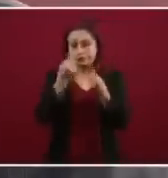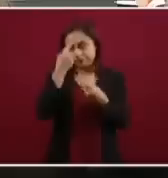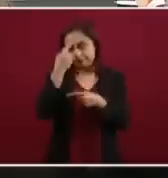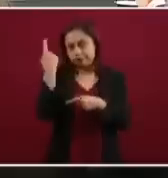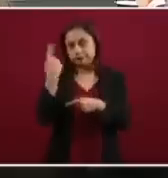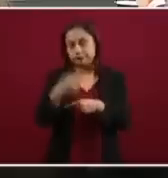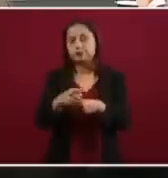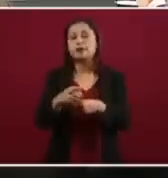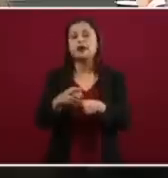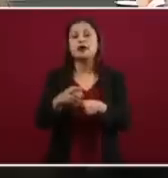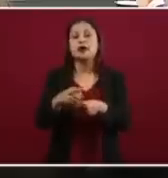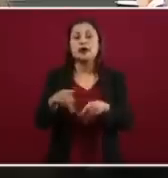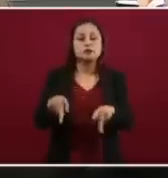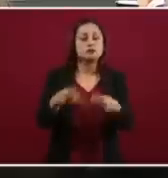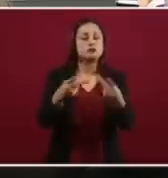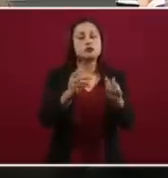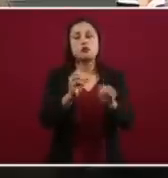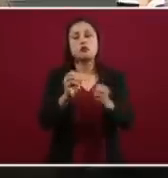Ayer